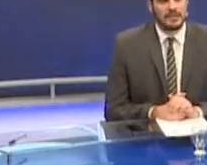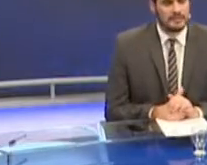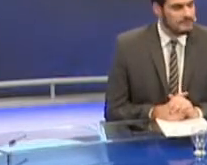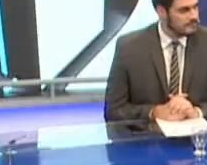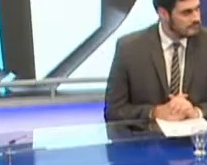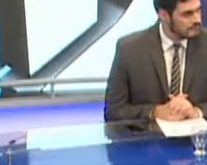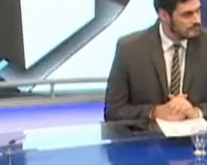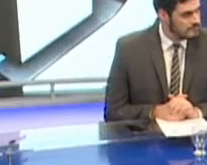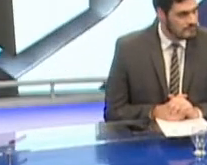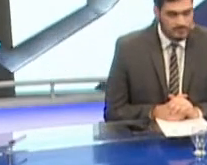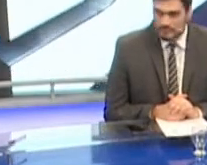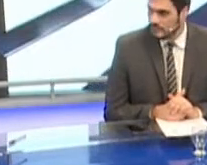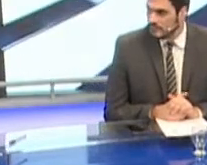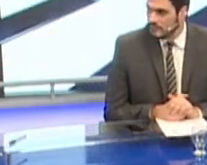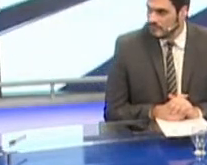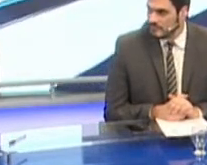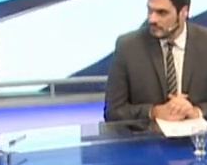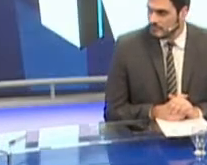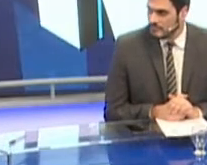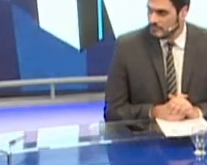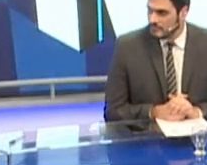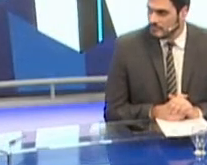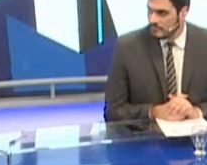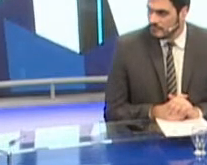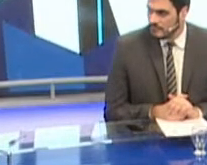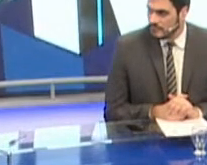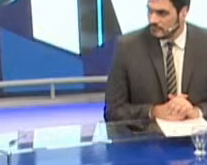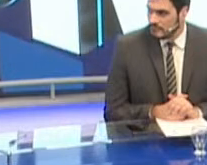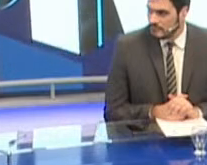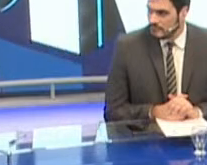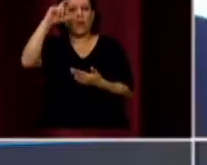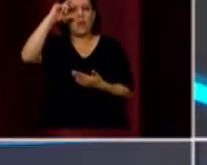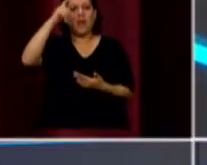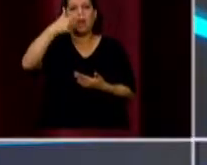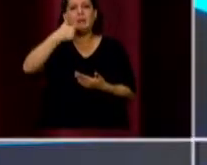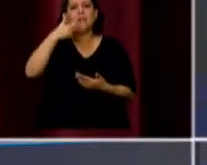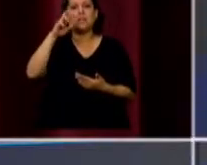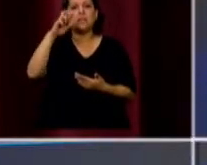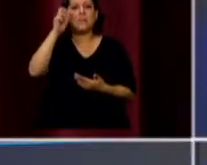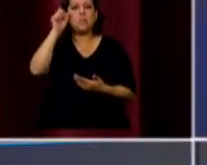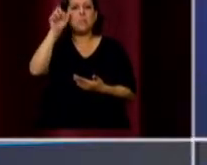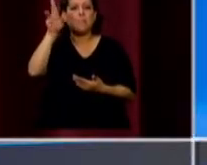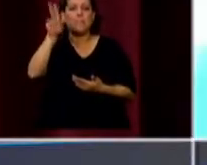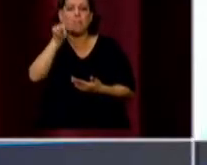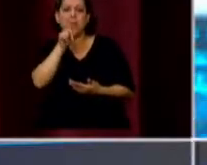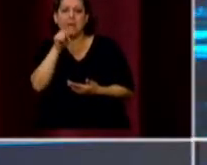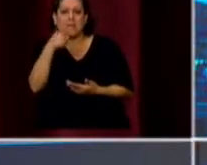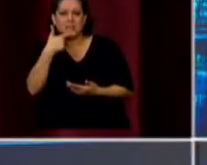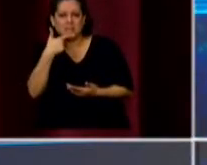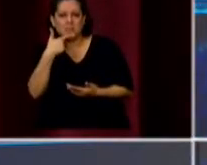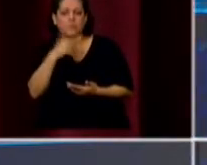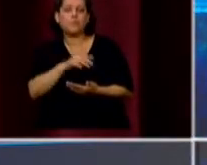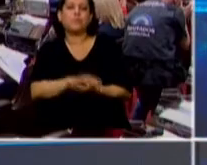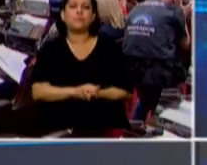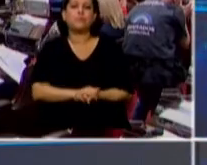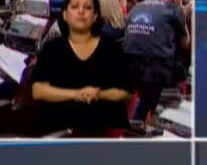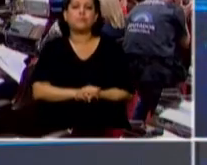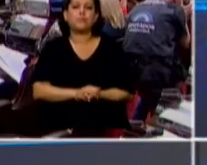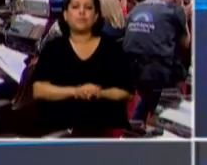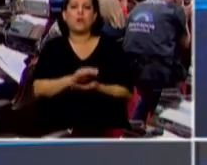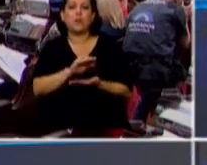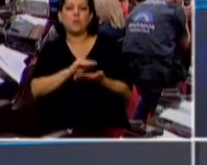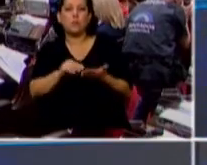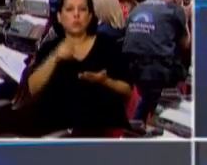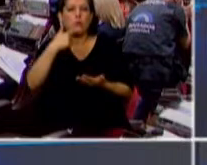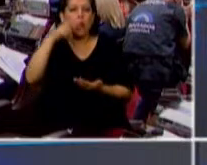mostraba bastante optimista. Sí, pero está un poco más difícil esa discusión, me parece. De hecho, se frizó. Sí. Arrancó con todo